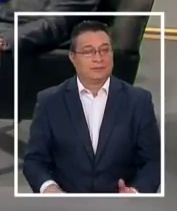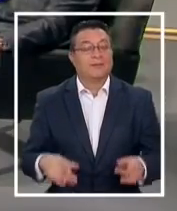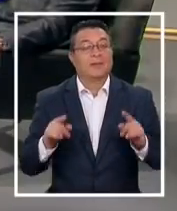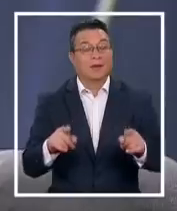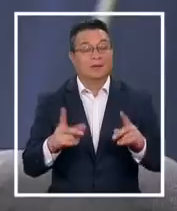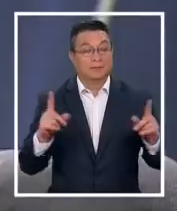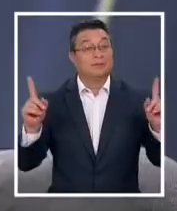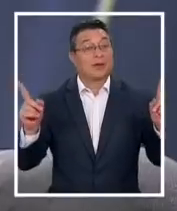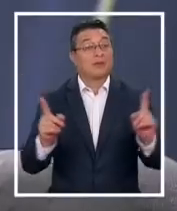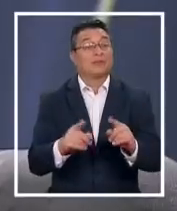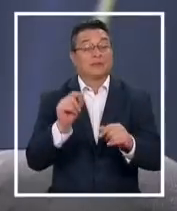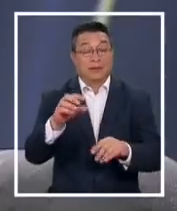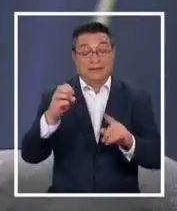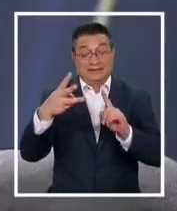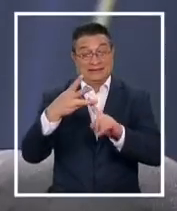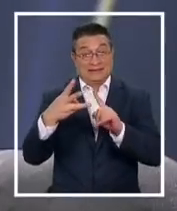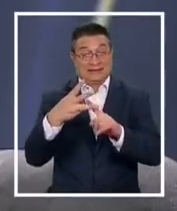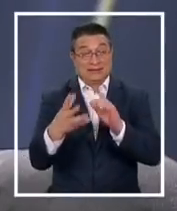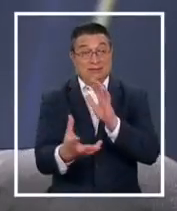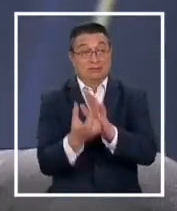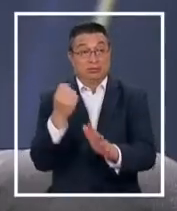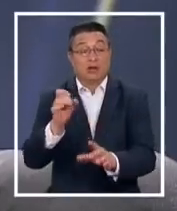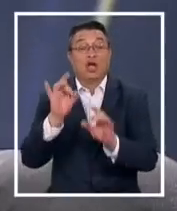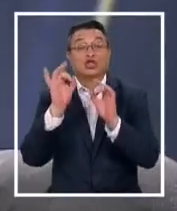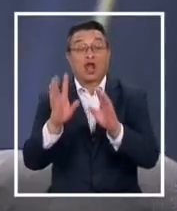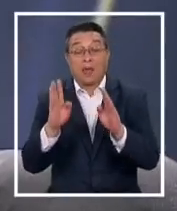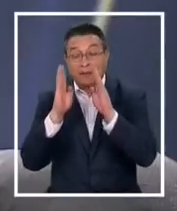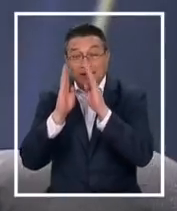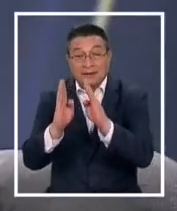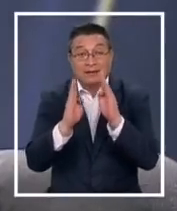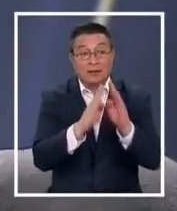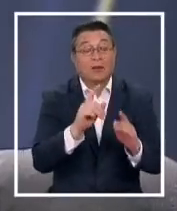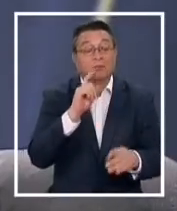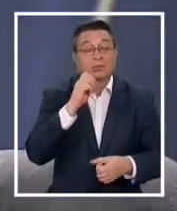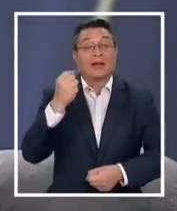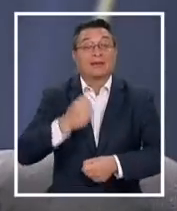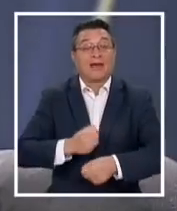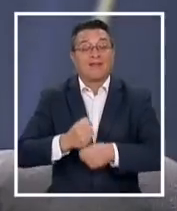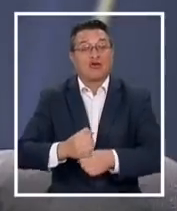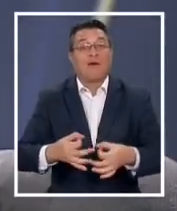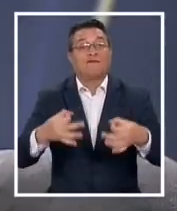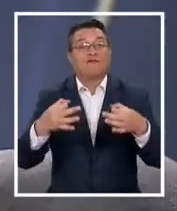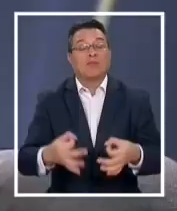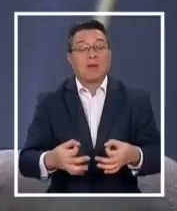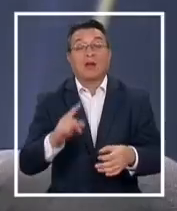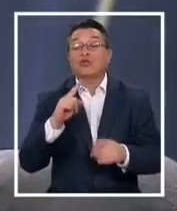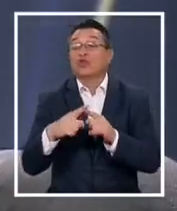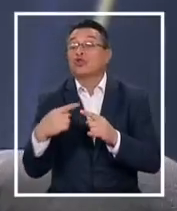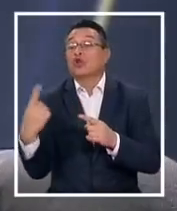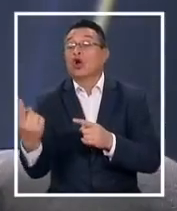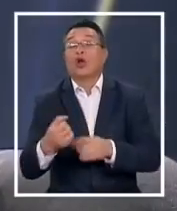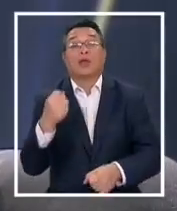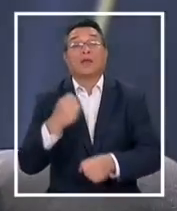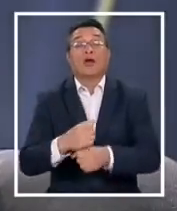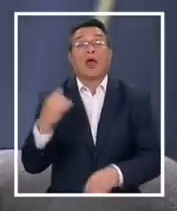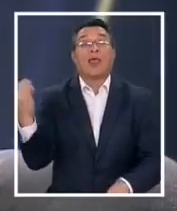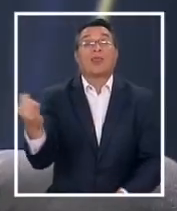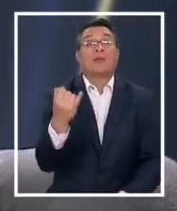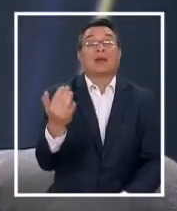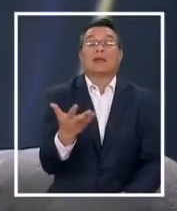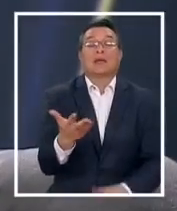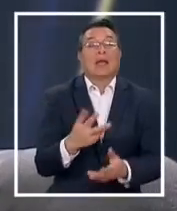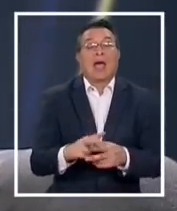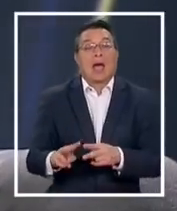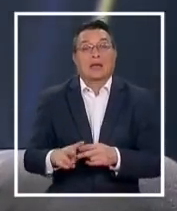Pero mira, vas a un universo mucho más reducido. Incluso piensa que el tercer retiro llega solamente, por ejemplo, a quienes tienen empleos formales. ¿Qué haces con toda la gente que tiene la informalidad? Y